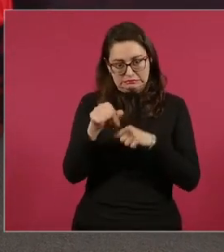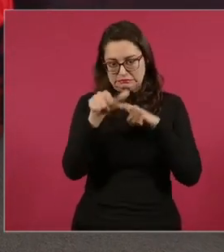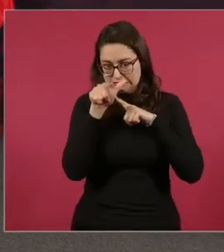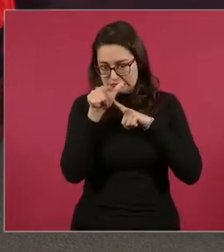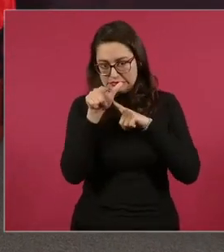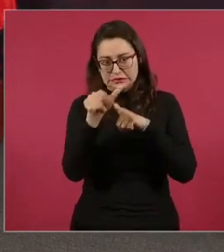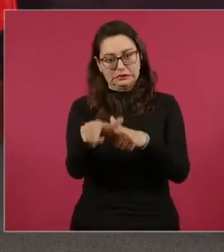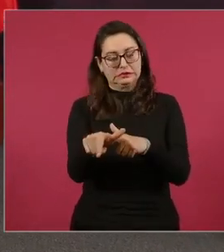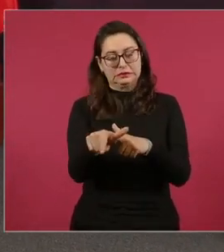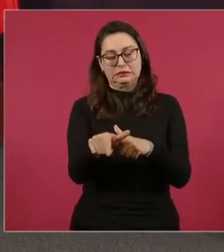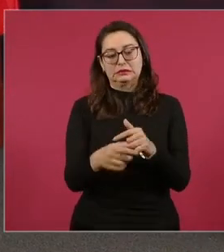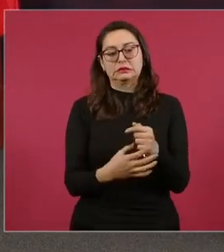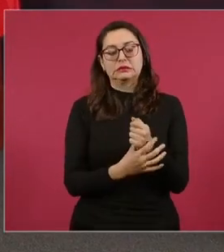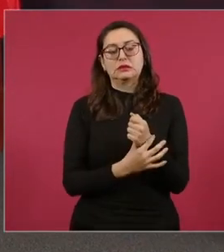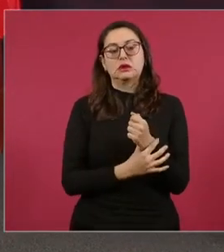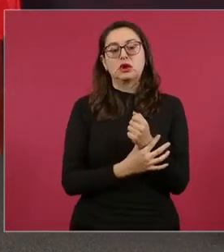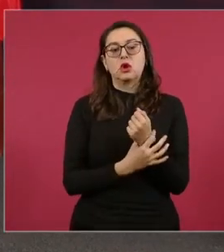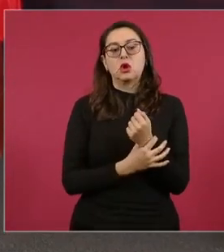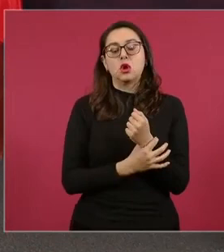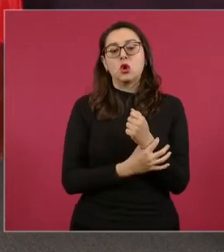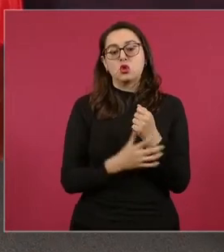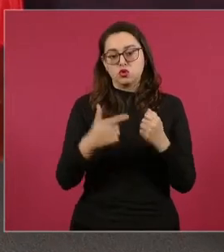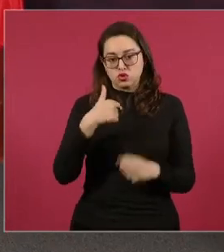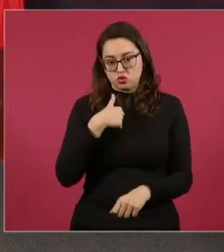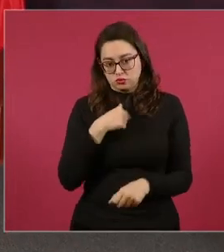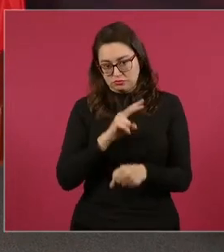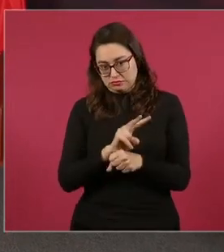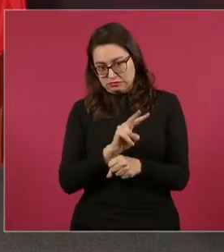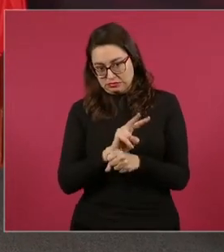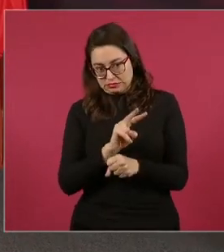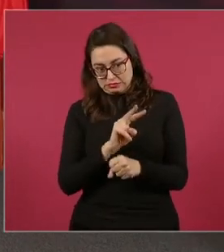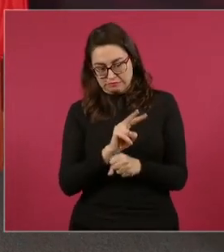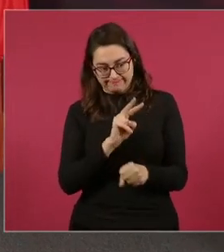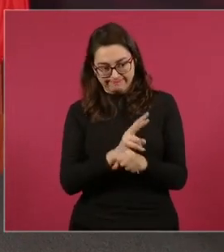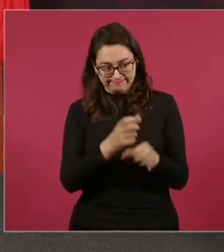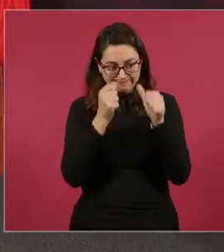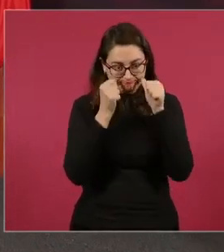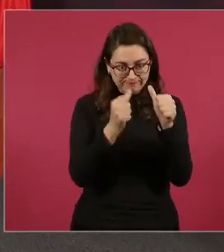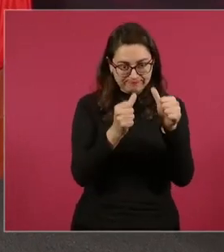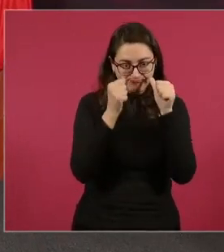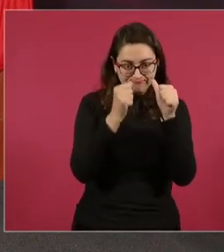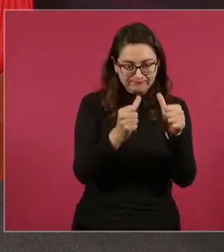Estoy pendiente, atendiendo el asunto.